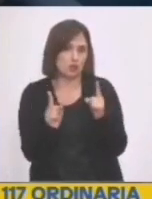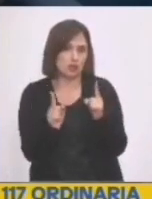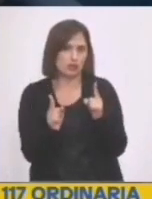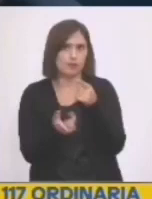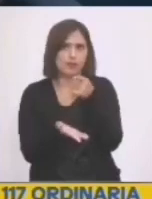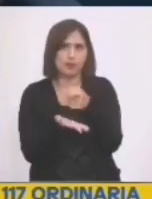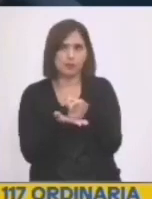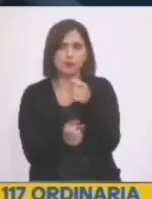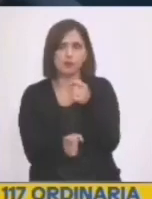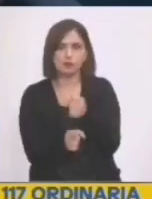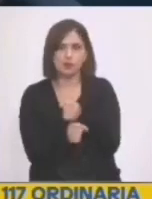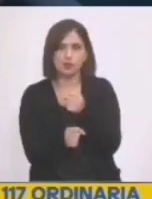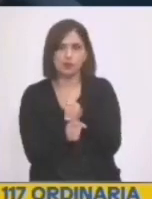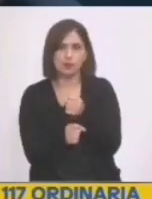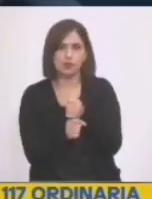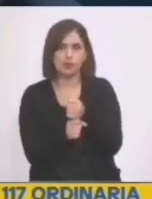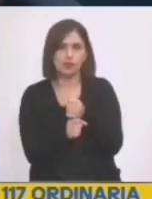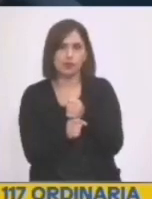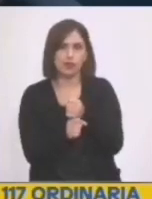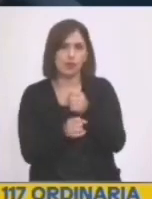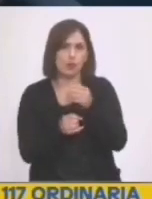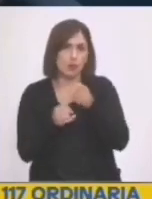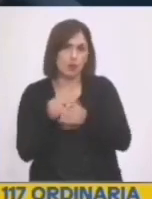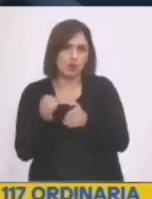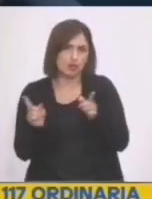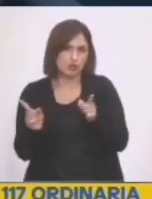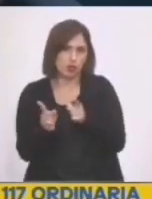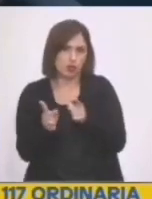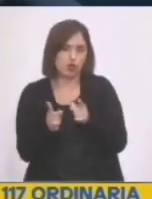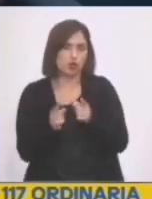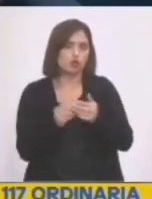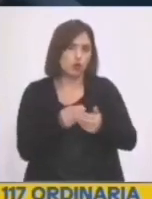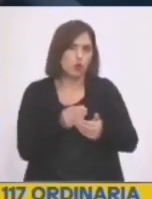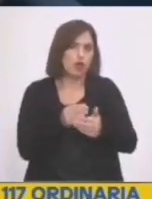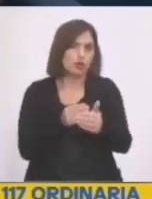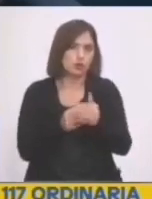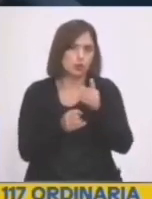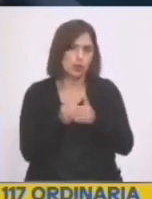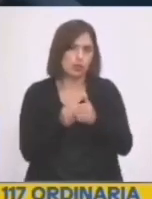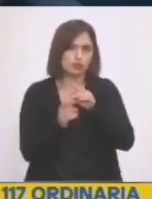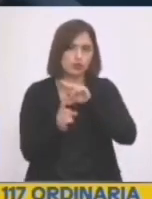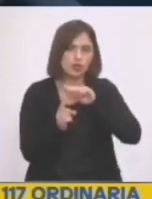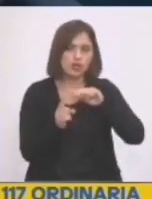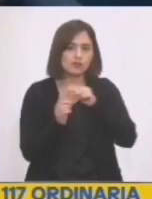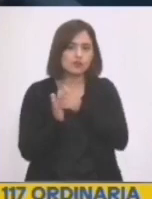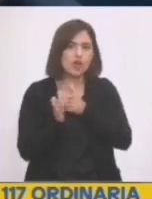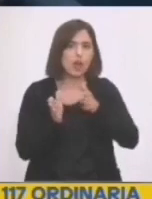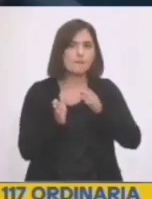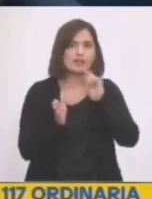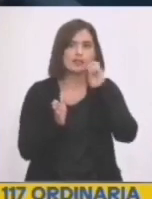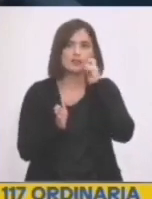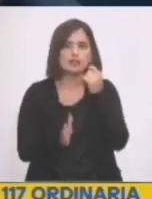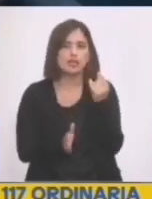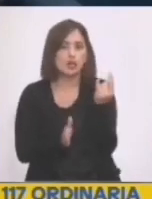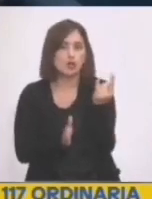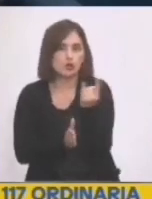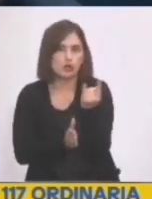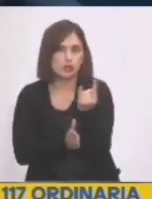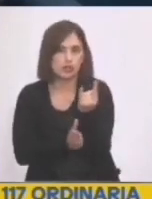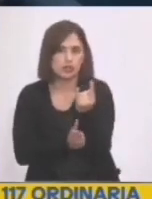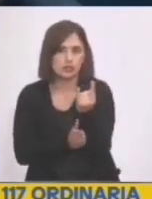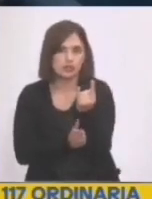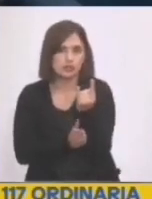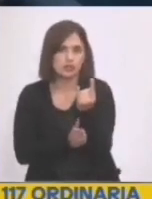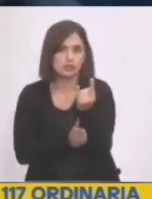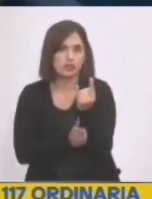trabajar esto en el mediano y largo plazo con una visión mucho más amplia de lo que significa la urgencia que genera el